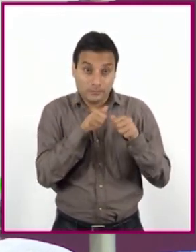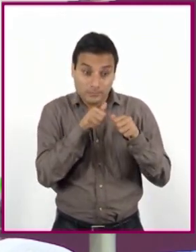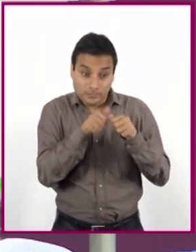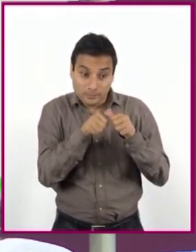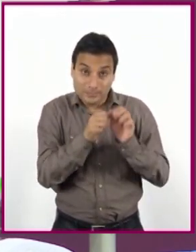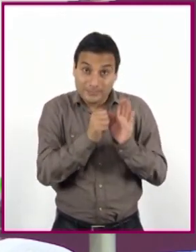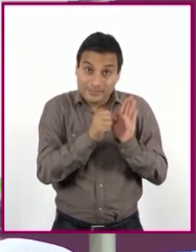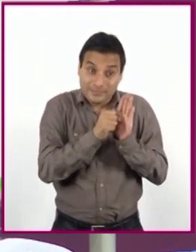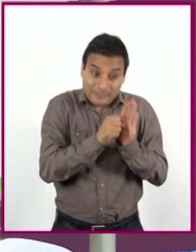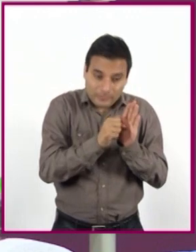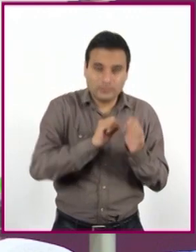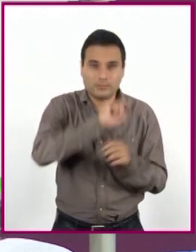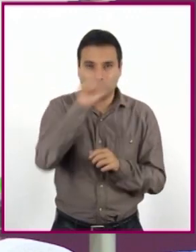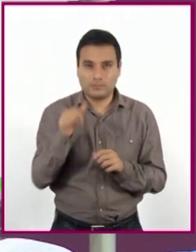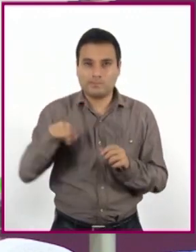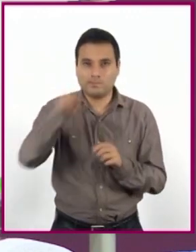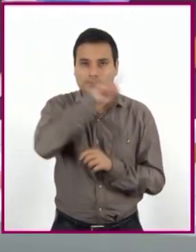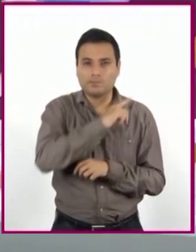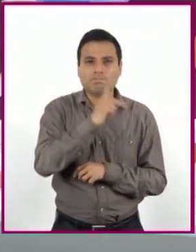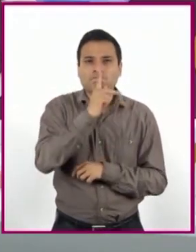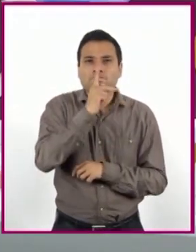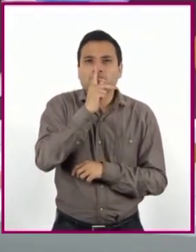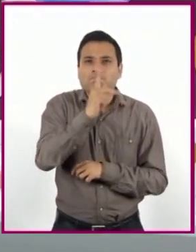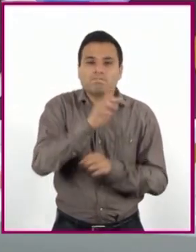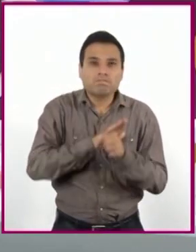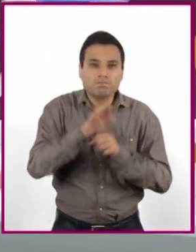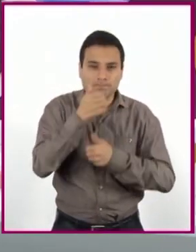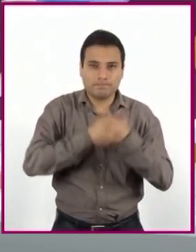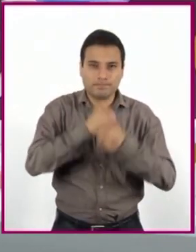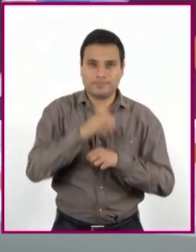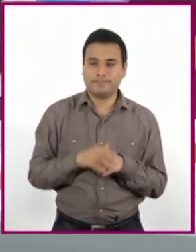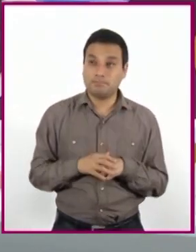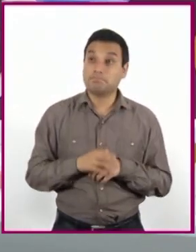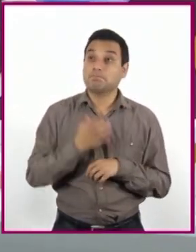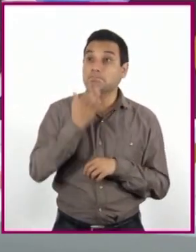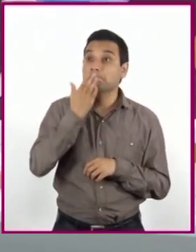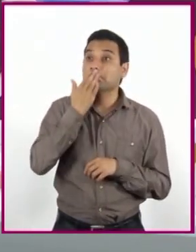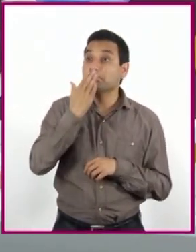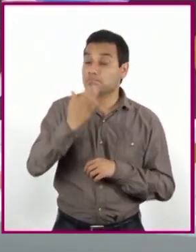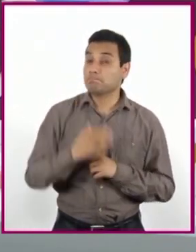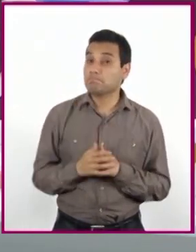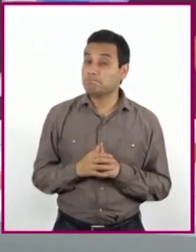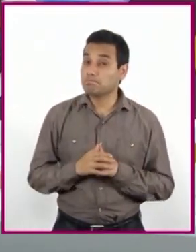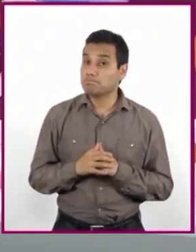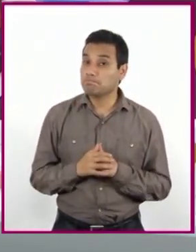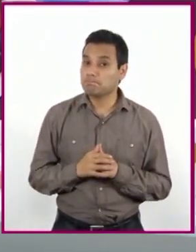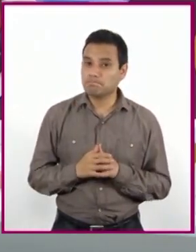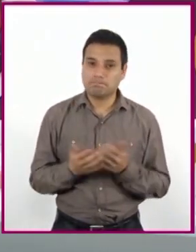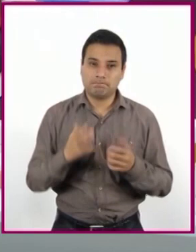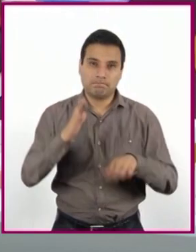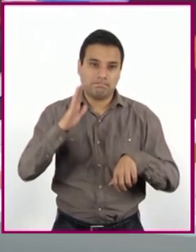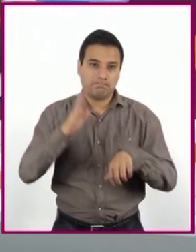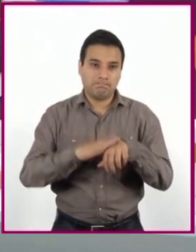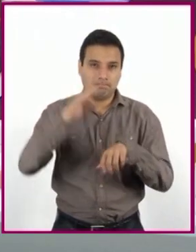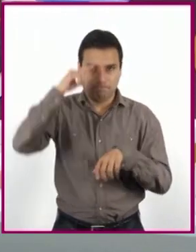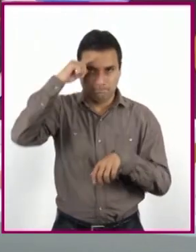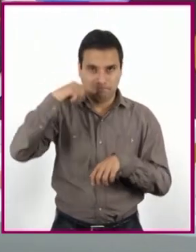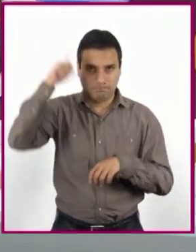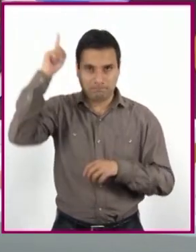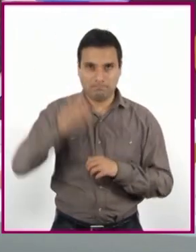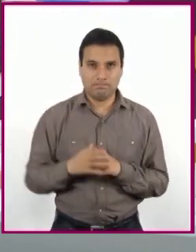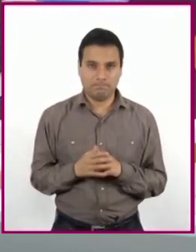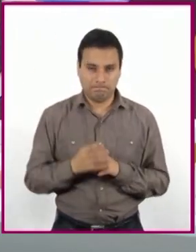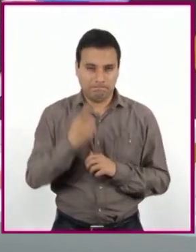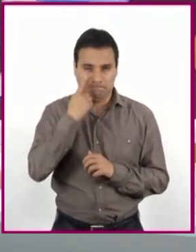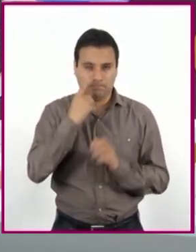y construiremos las palabras. Anel, qué bien. Será más fácil que lo entendamos como